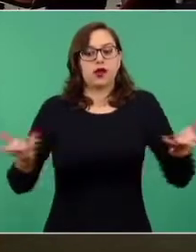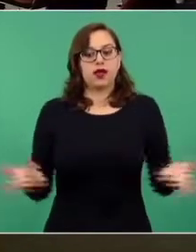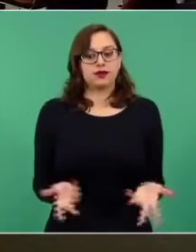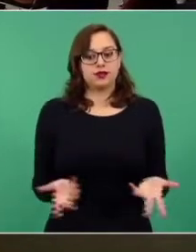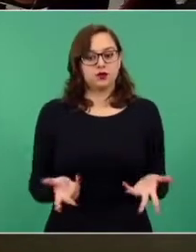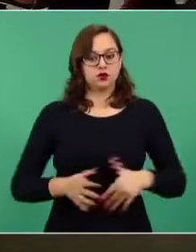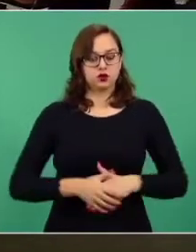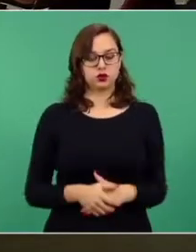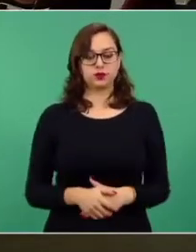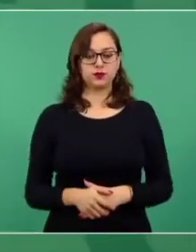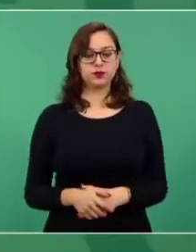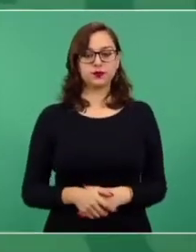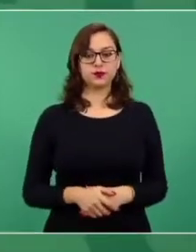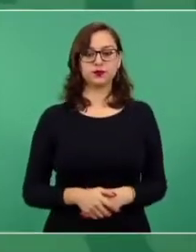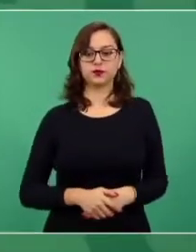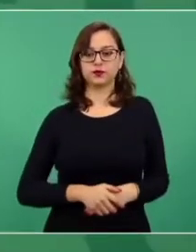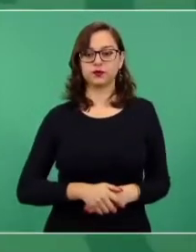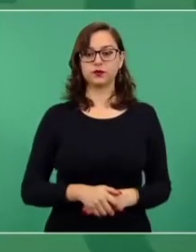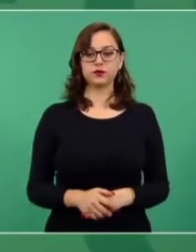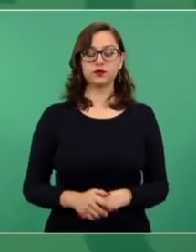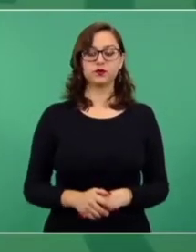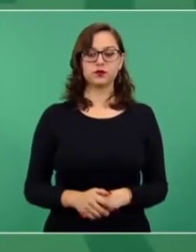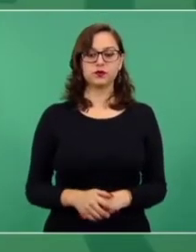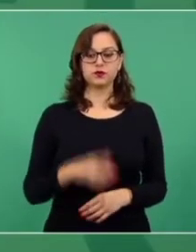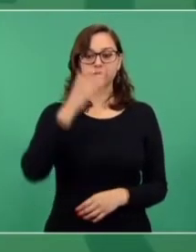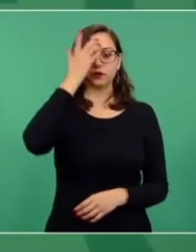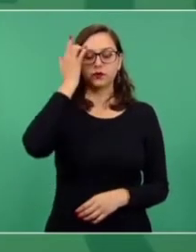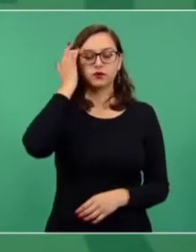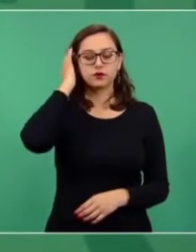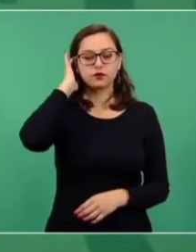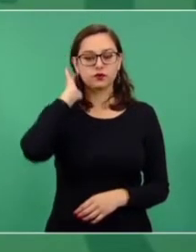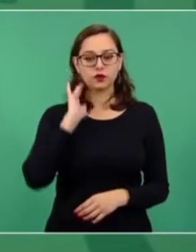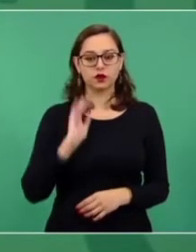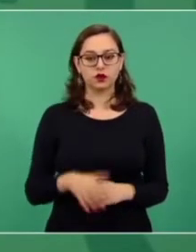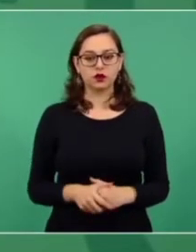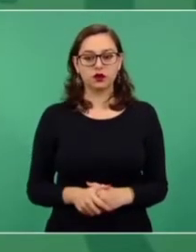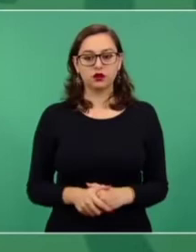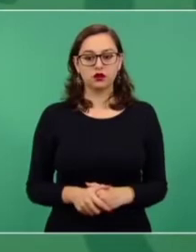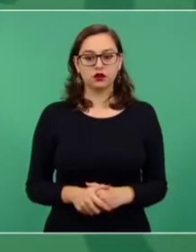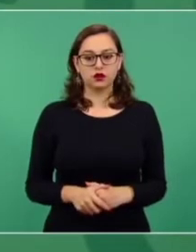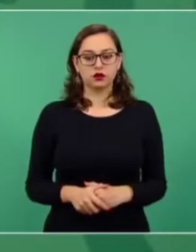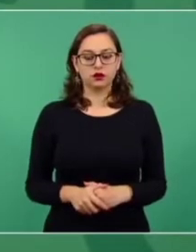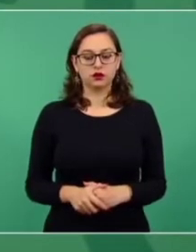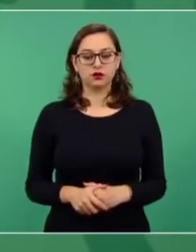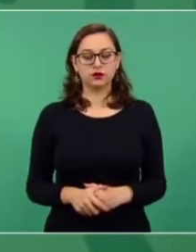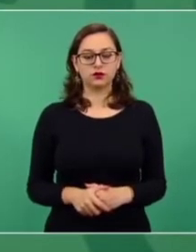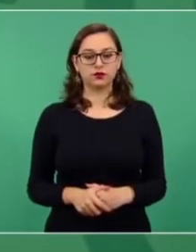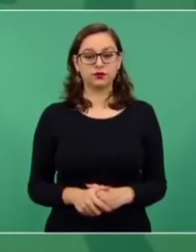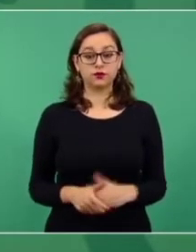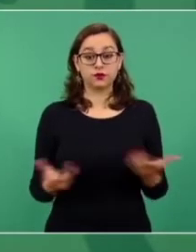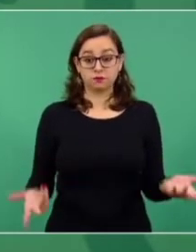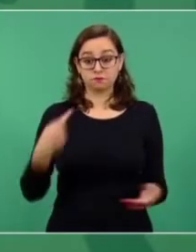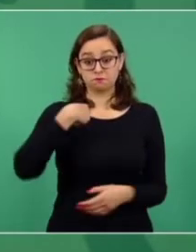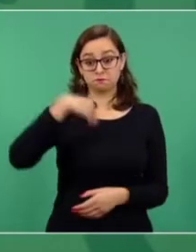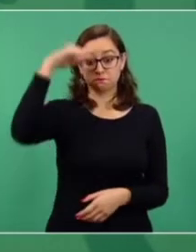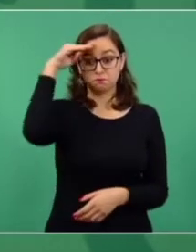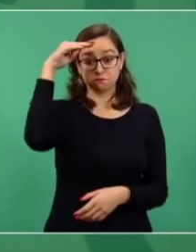que tiene que ser algo que surja de la misma comunidad